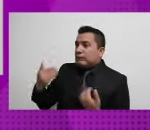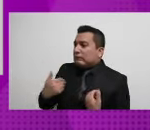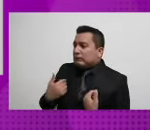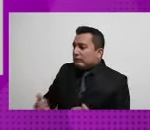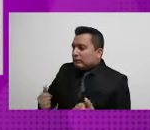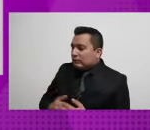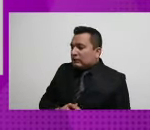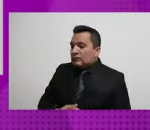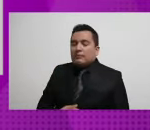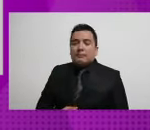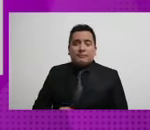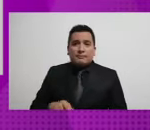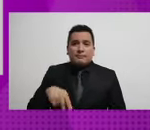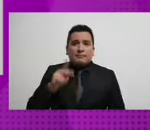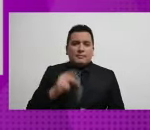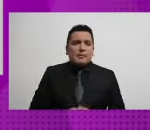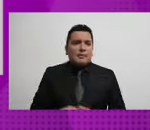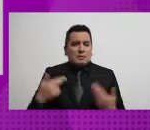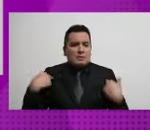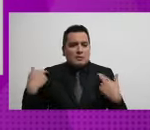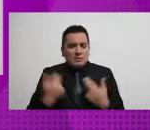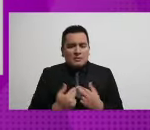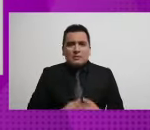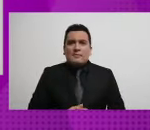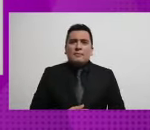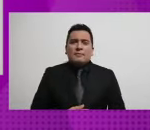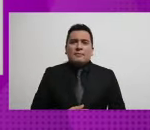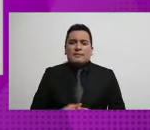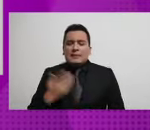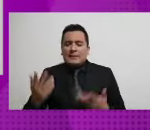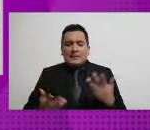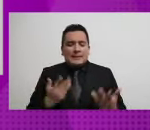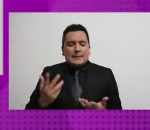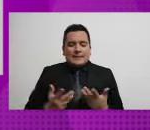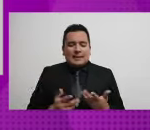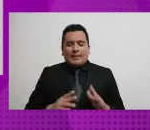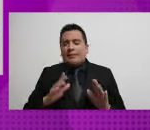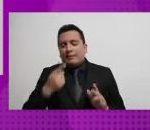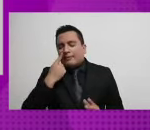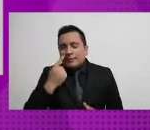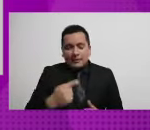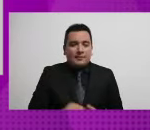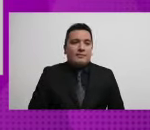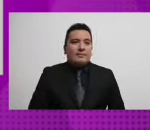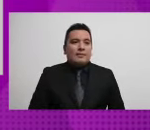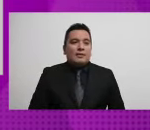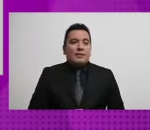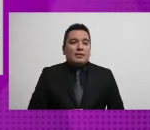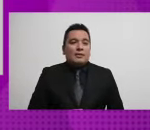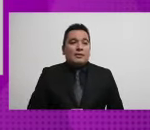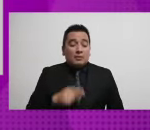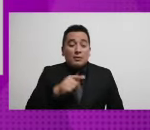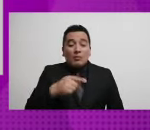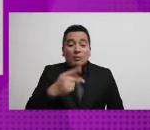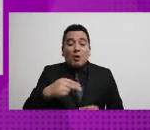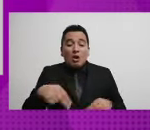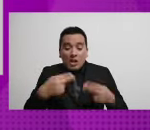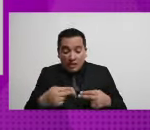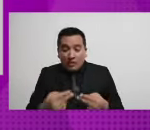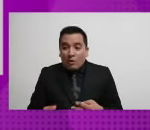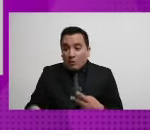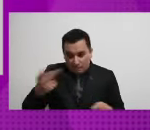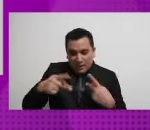la explicación, pero el instructor, pues ya un poco desesperado, les dijo: no, miren, si tienen